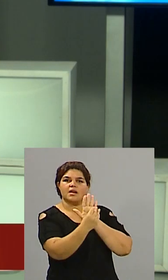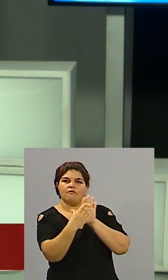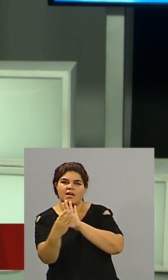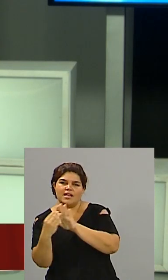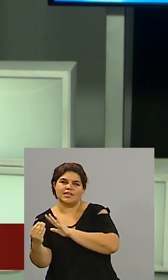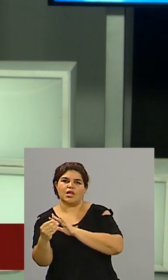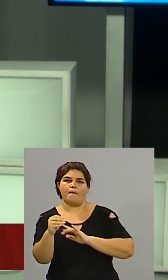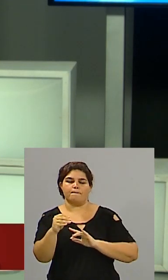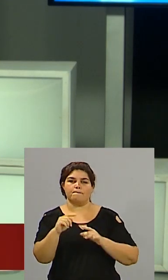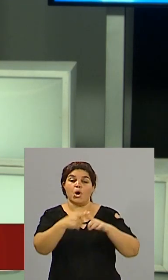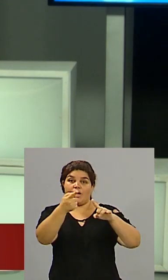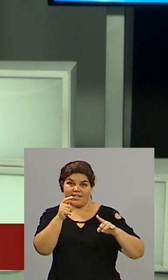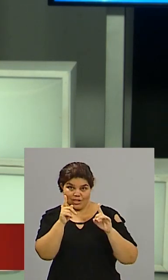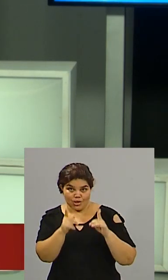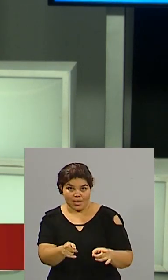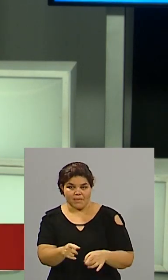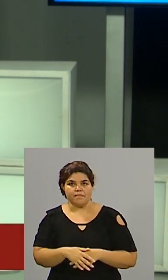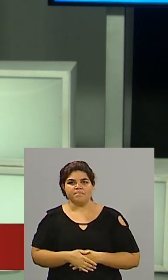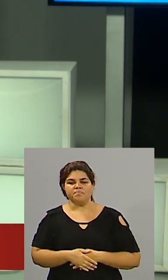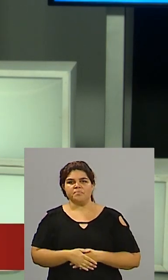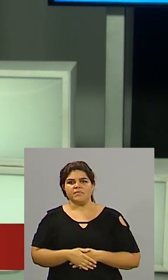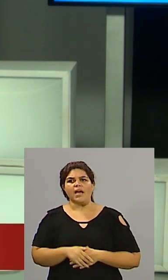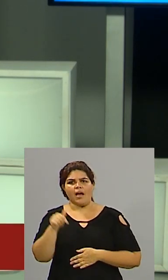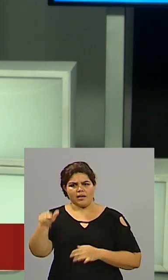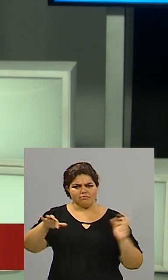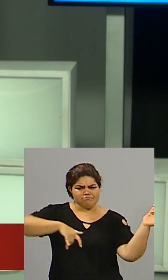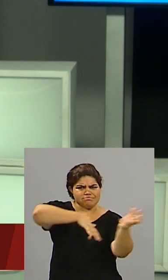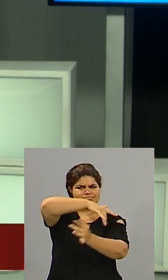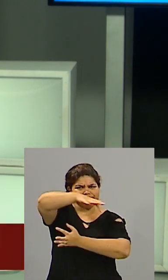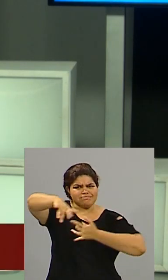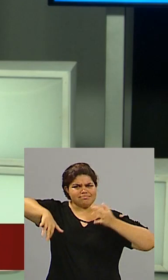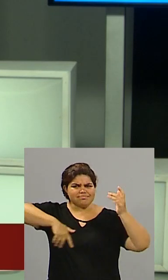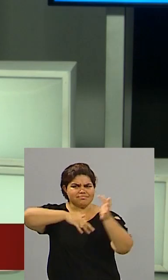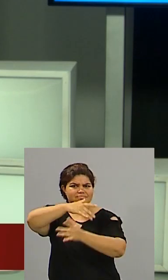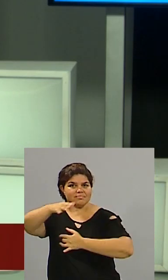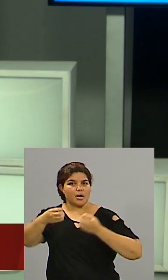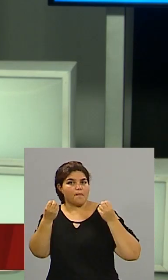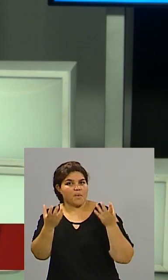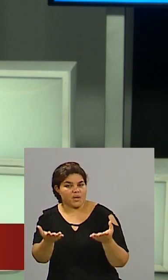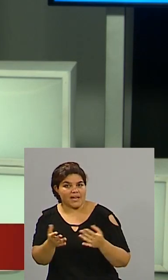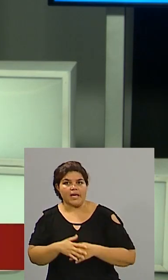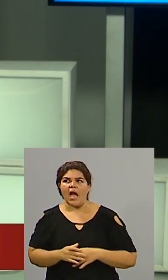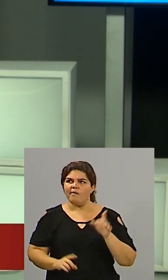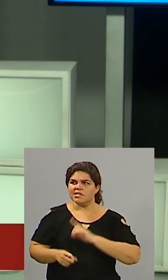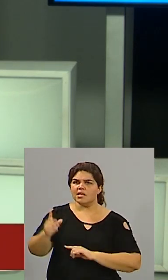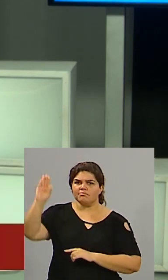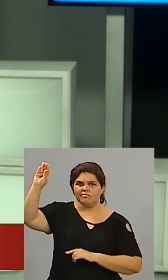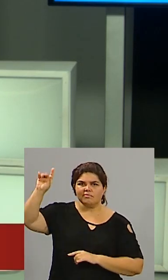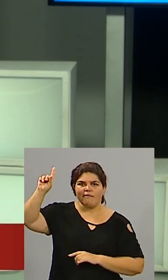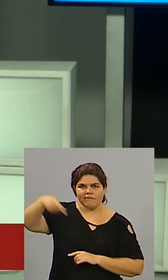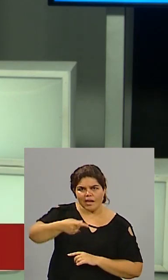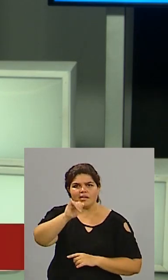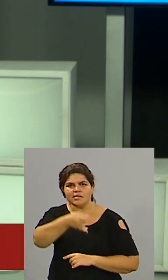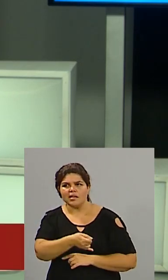Volodymyr Zelensky, que ha generado mucho, ¿no? Mucha tela para cortar, porque en un principio se decía que iba a venir, después se decía que parecía que